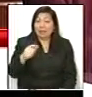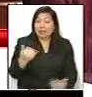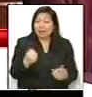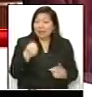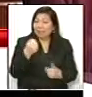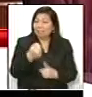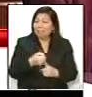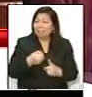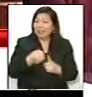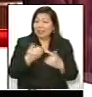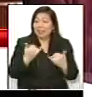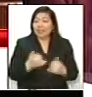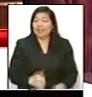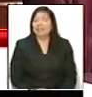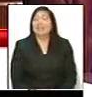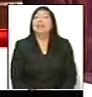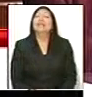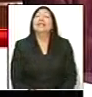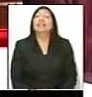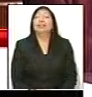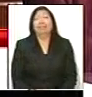es